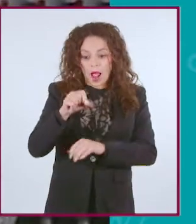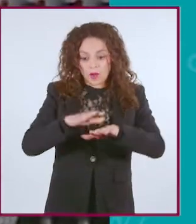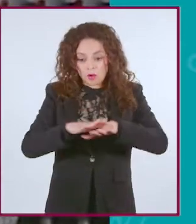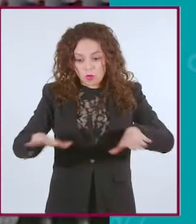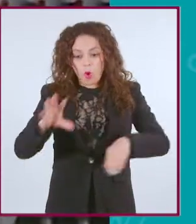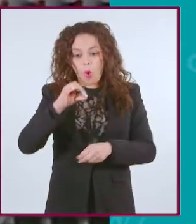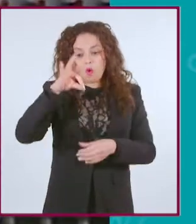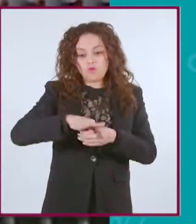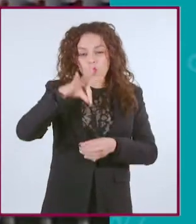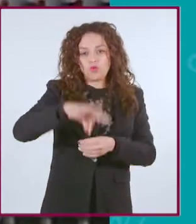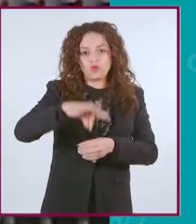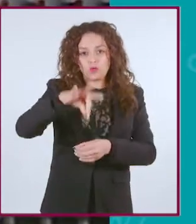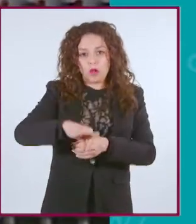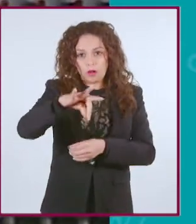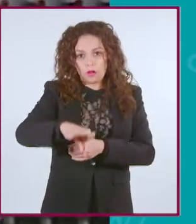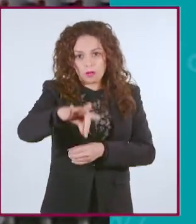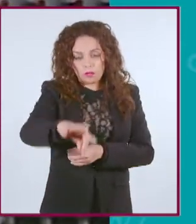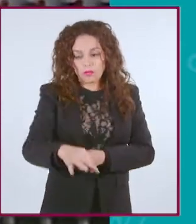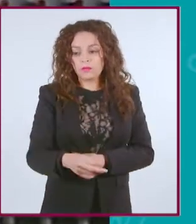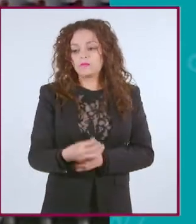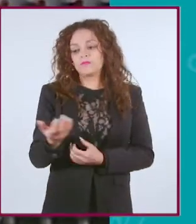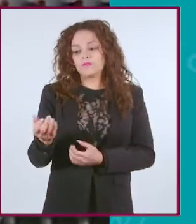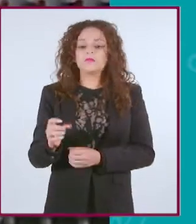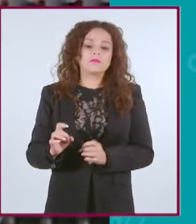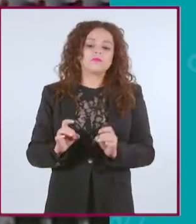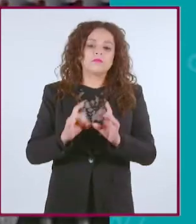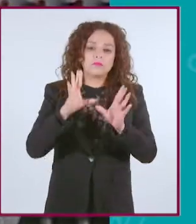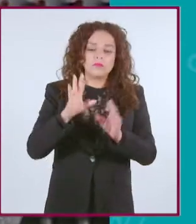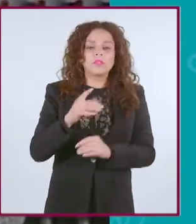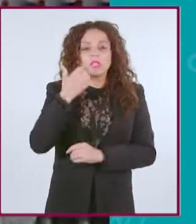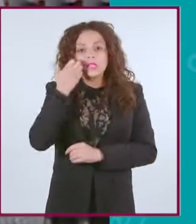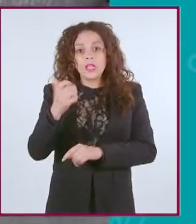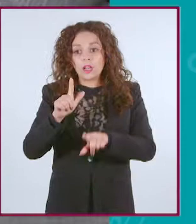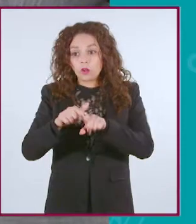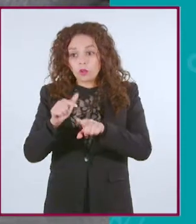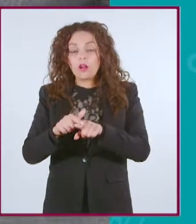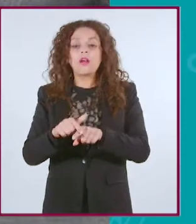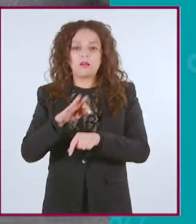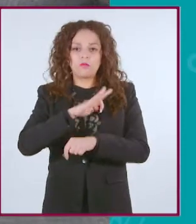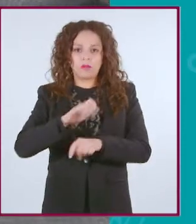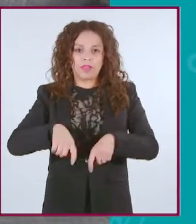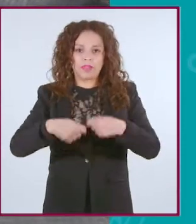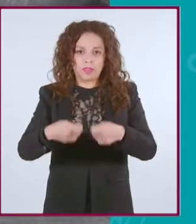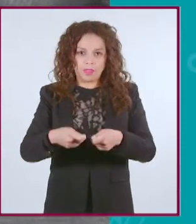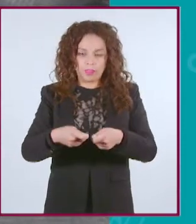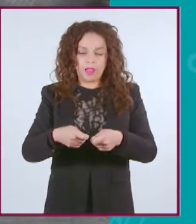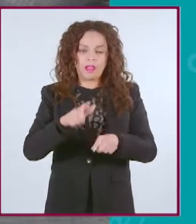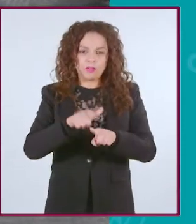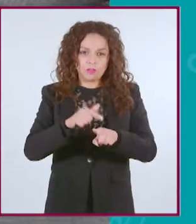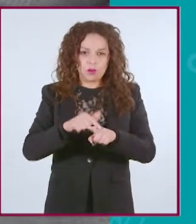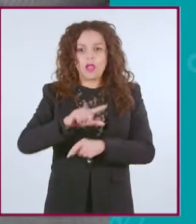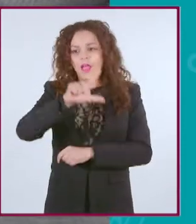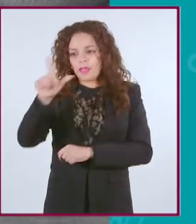de acabado, donde lo podemos teñir o descrudar si lo queremos en blanco, y después a la confección. O sea que todo,